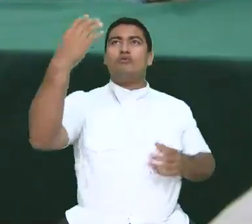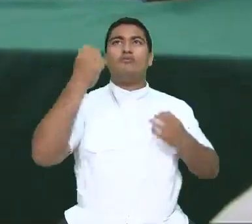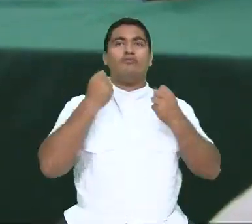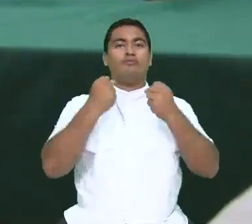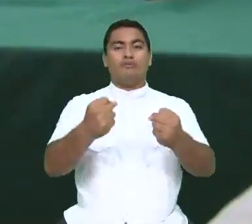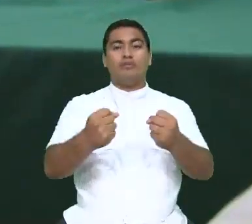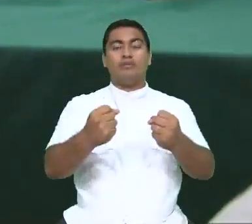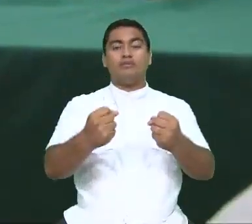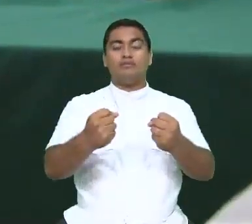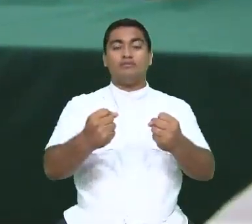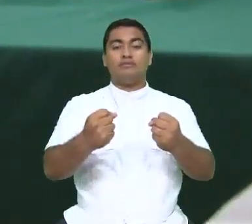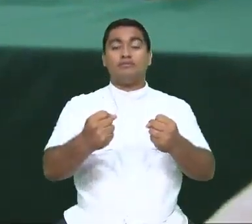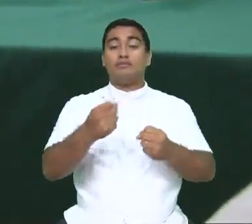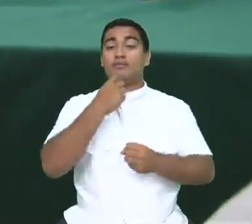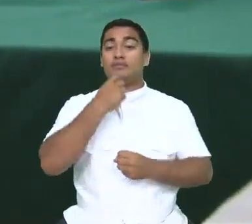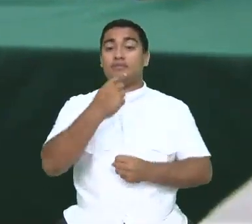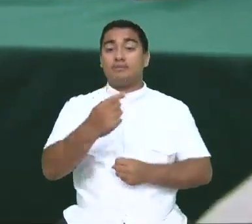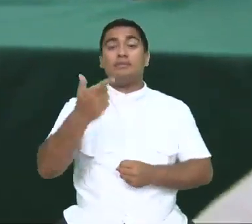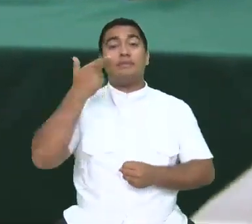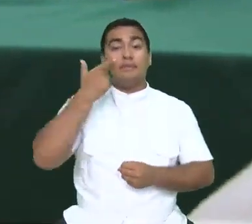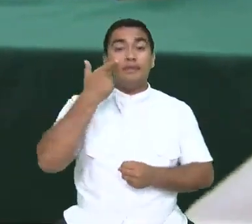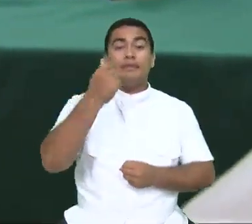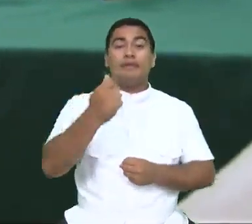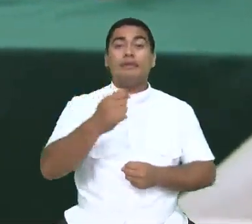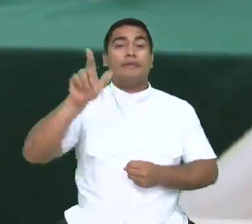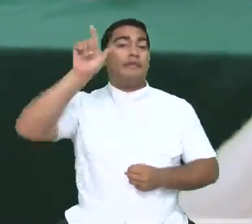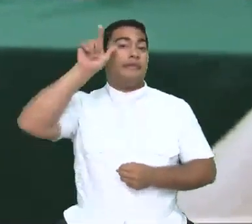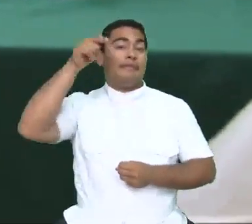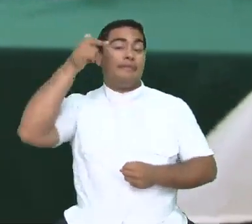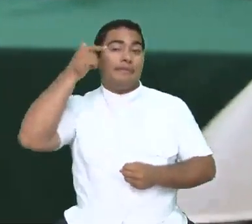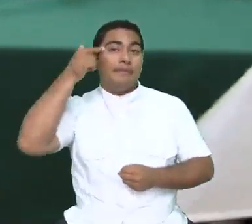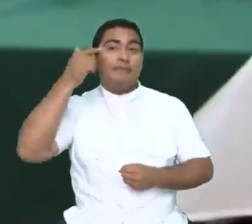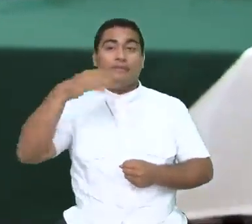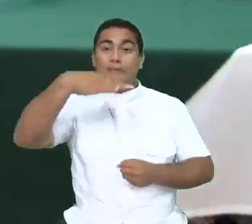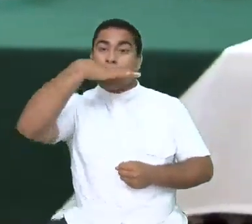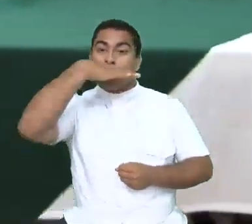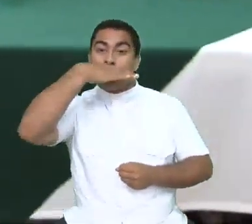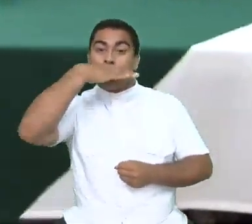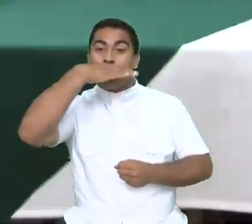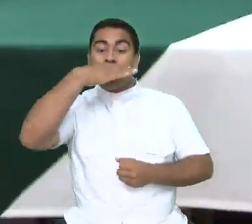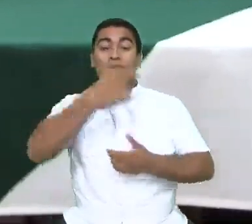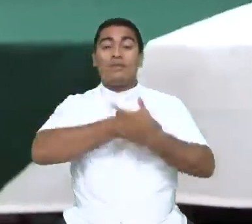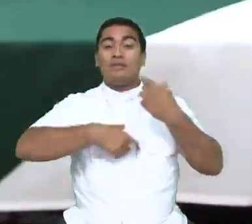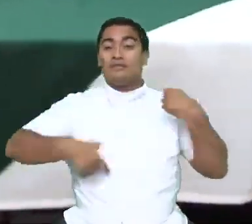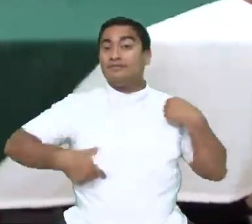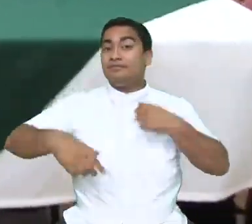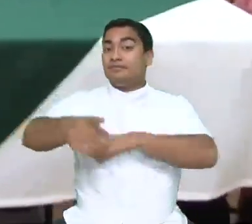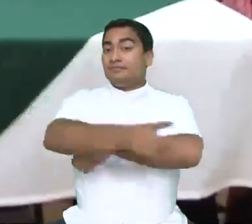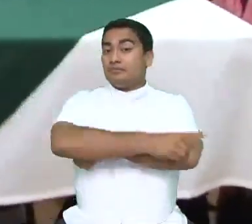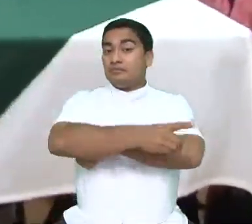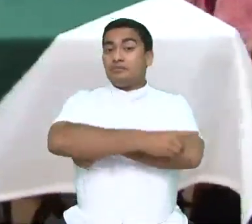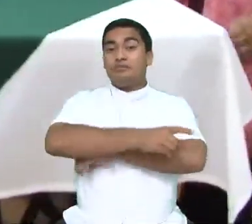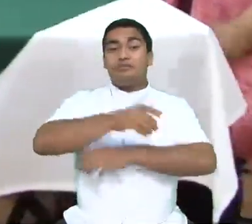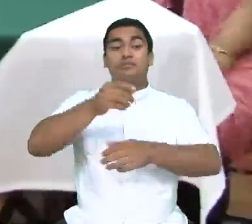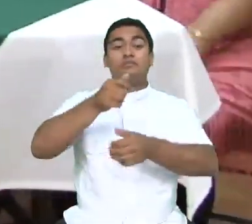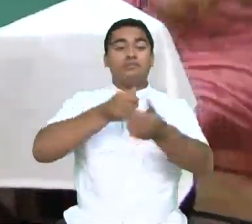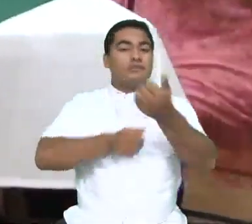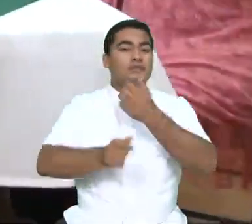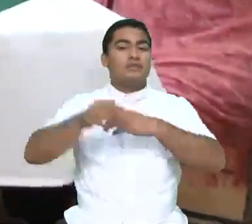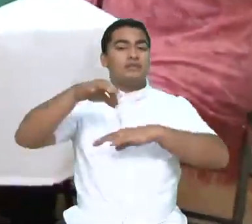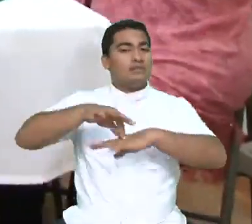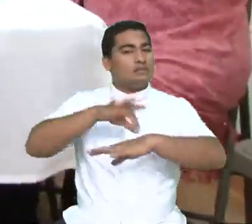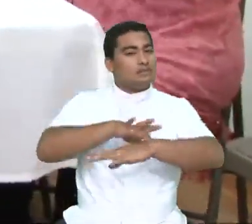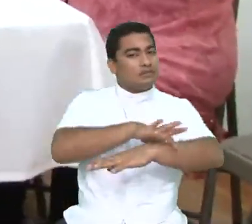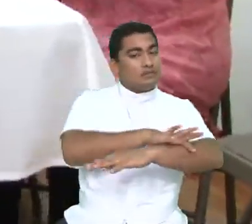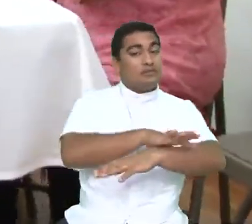declina. Reconocieron que solo el Gobierno de Unidad y Reconciliación Nacional, presidido por el comandante Daniel Ortega y la compañera Rosario